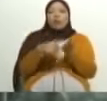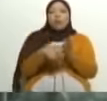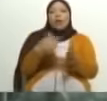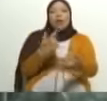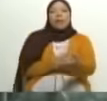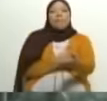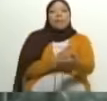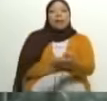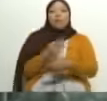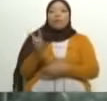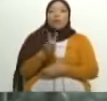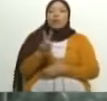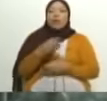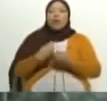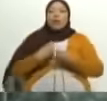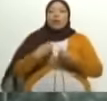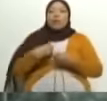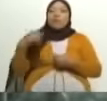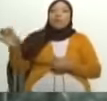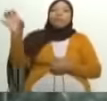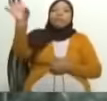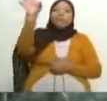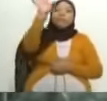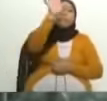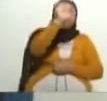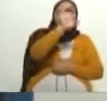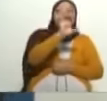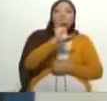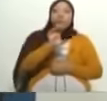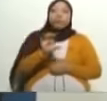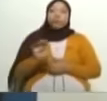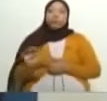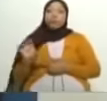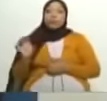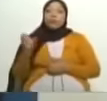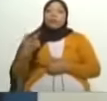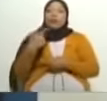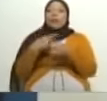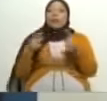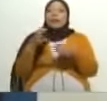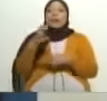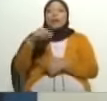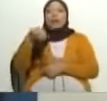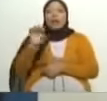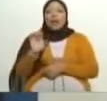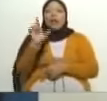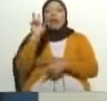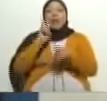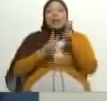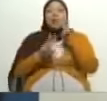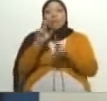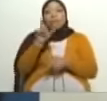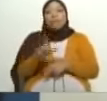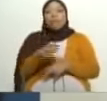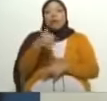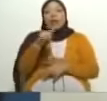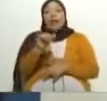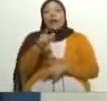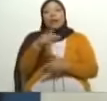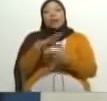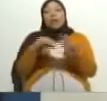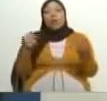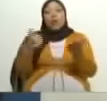venezolanos en el exterior seis la depuración del registro electoral siete todas las